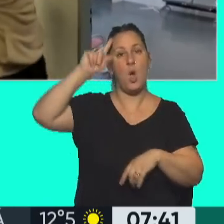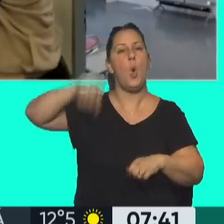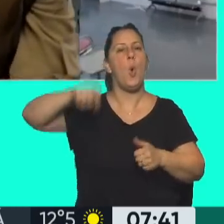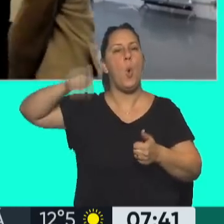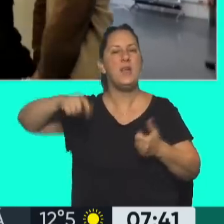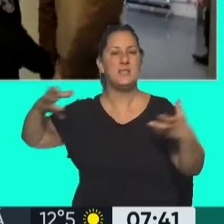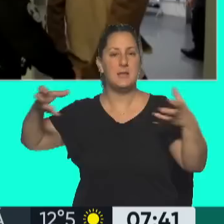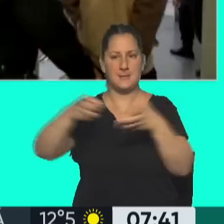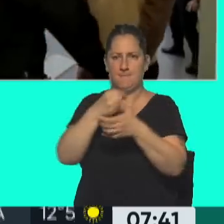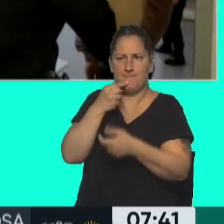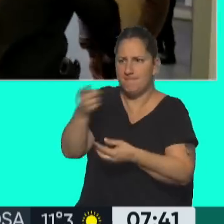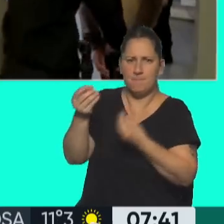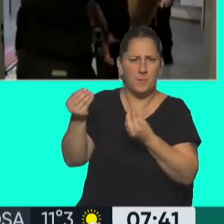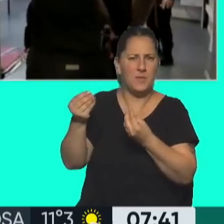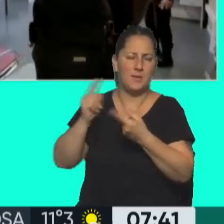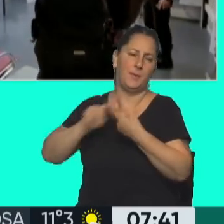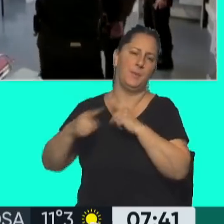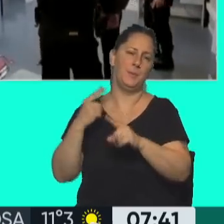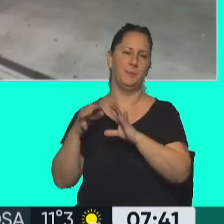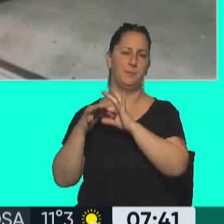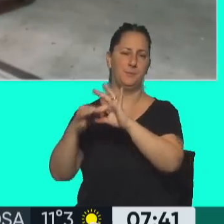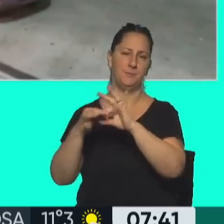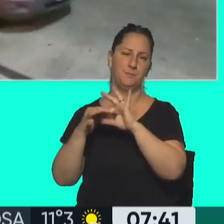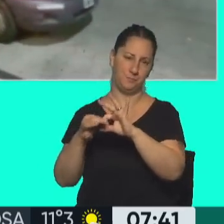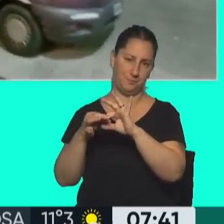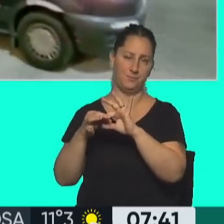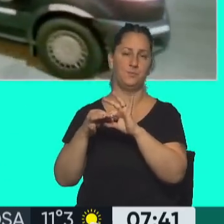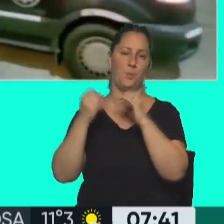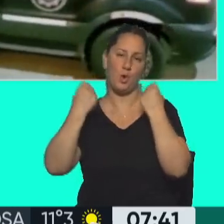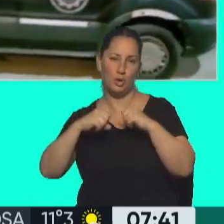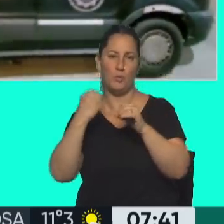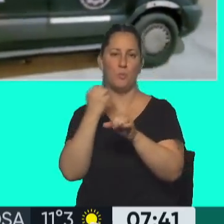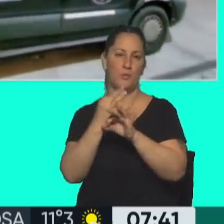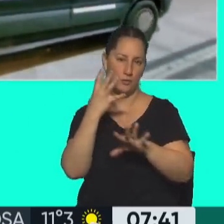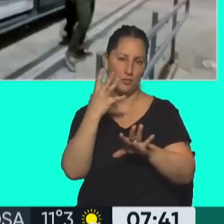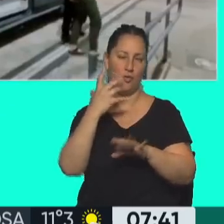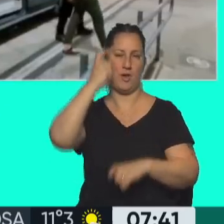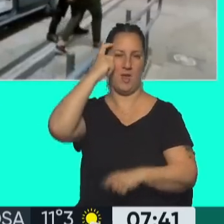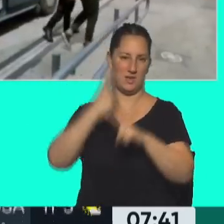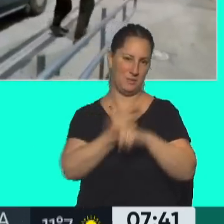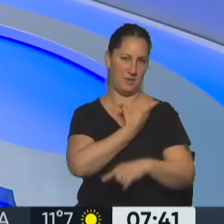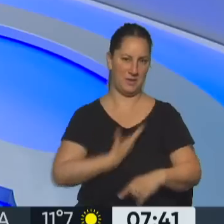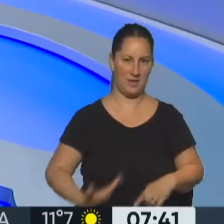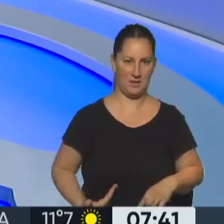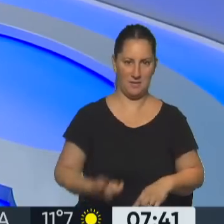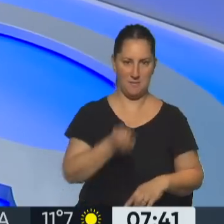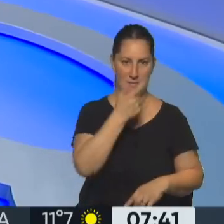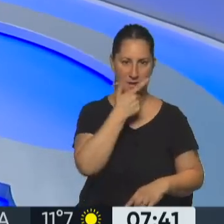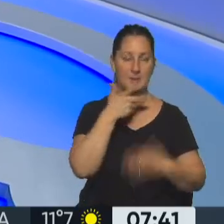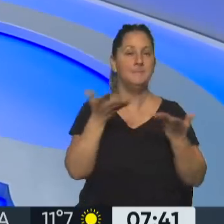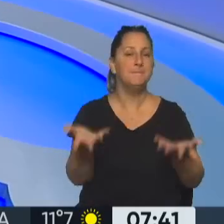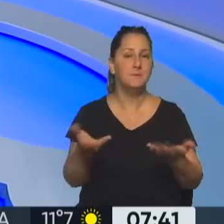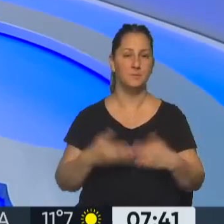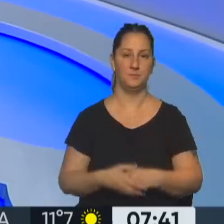les reprocha relación directa, deportiva y profesional con el expresidente Mauricio Macri. Bueno, ¿y ahí qué pasa?